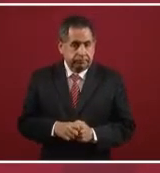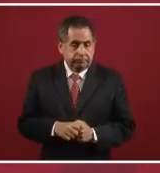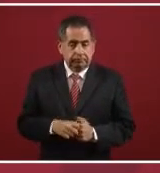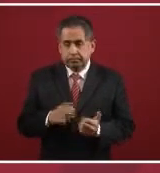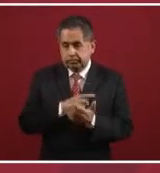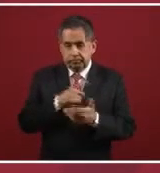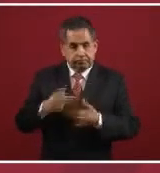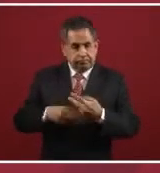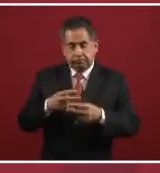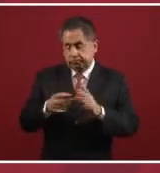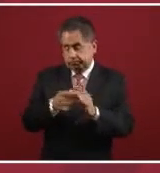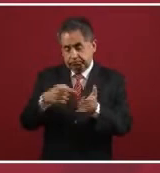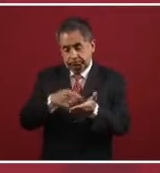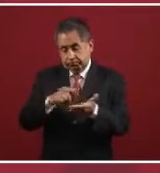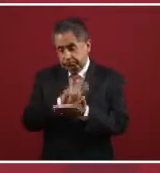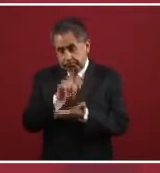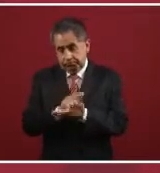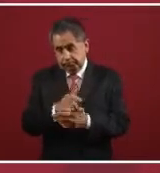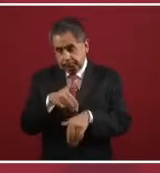llevarse a cabo.